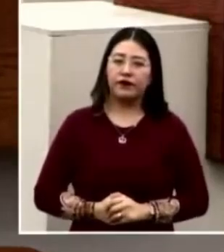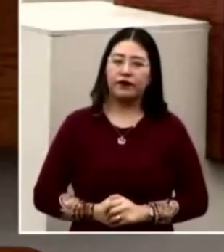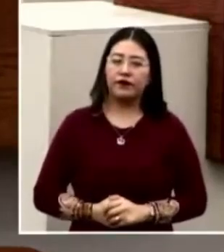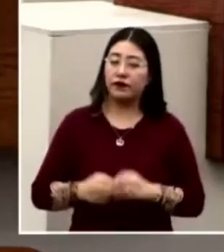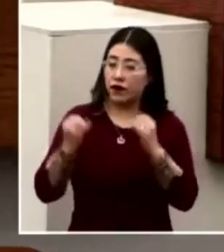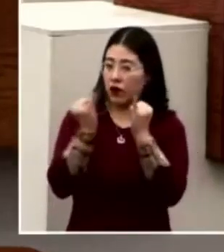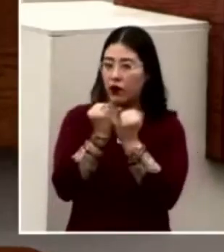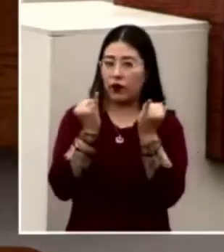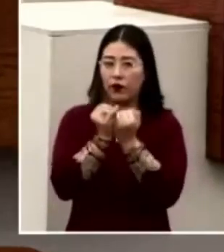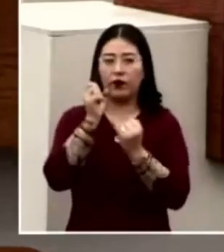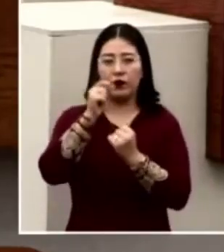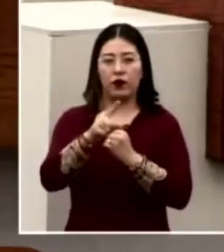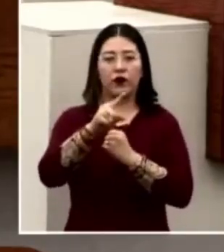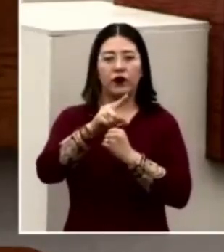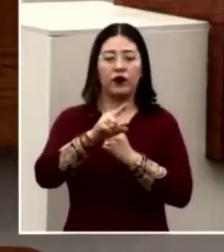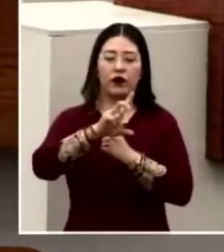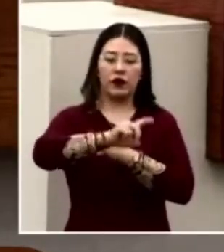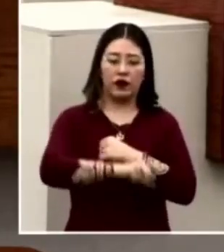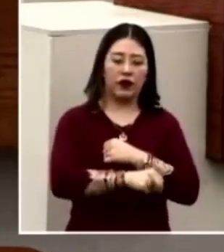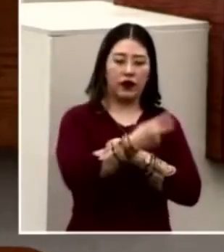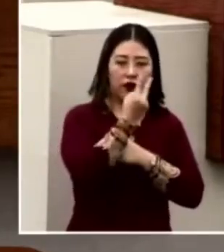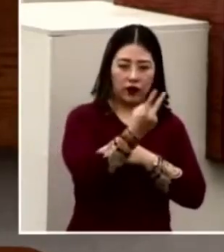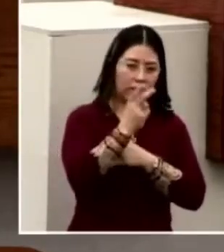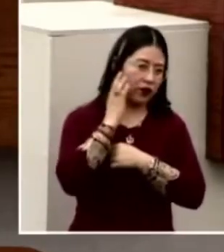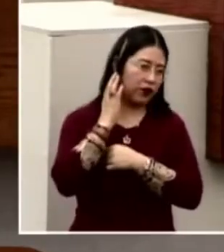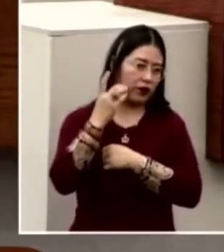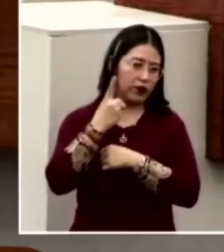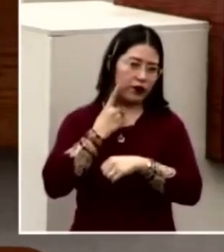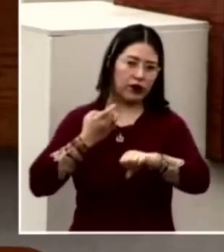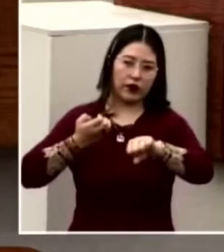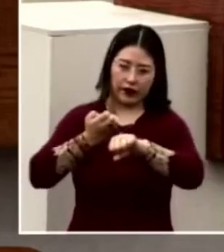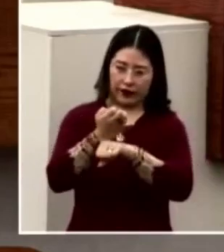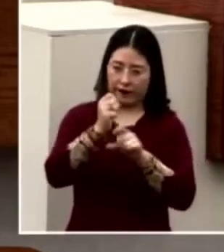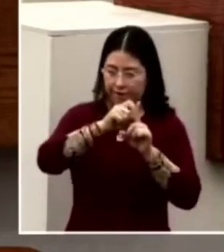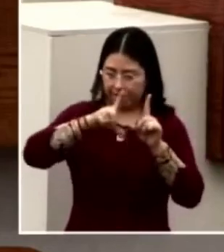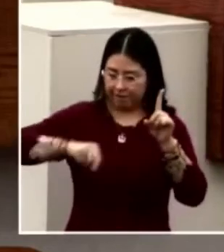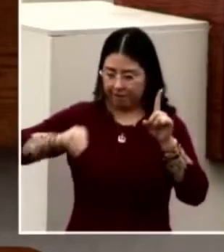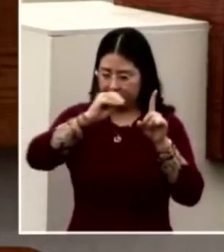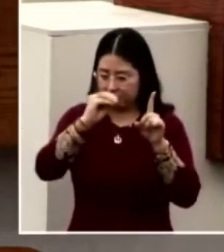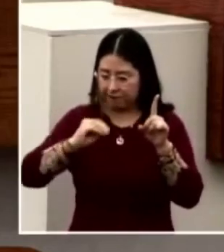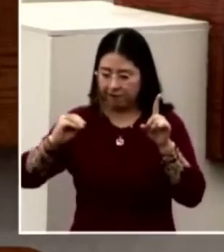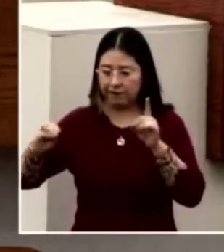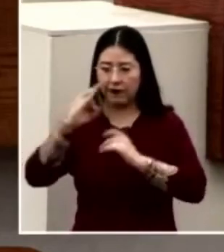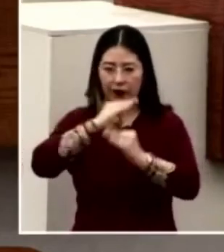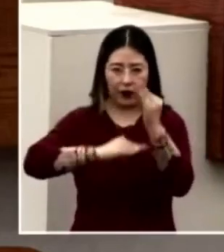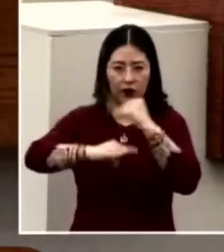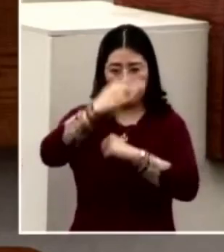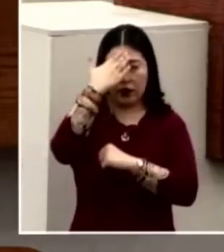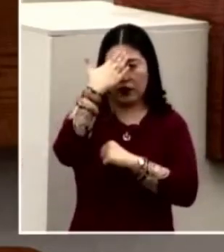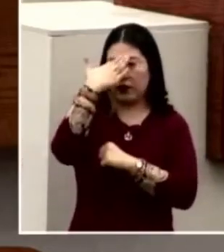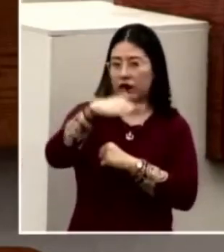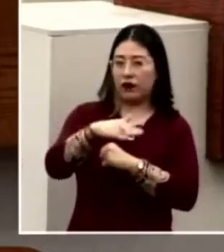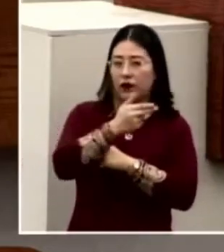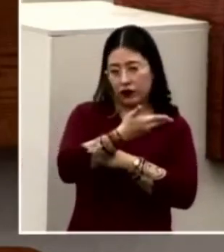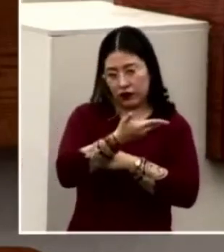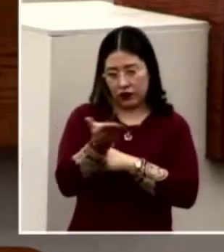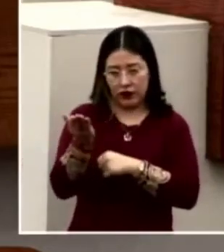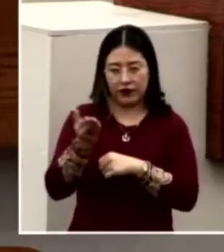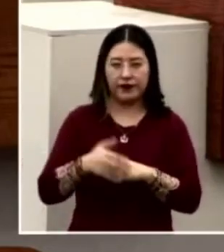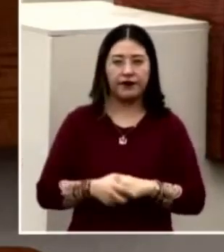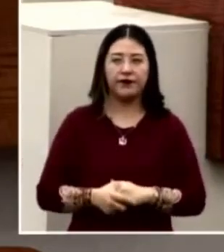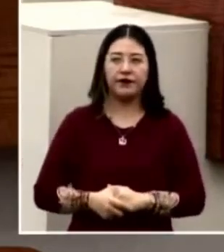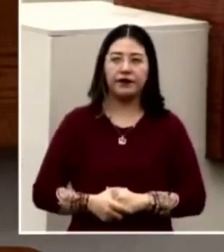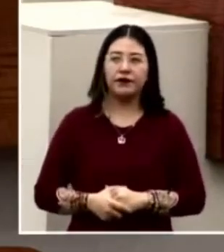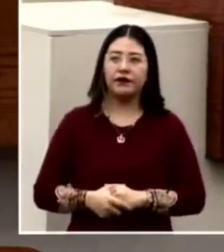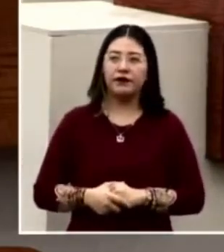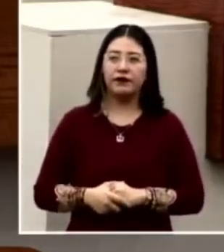las legislaturas de los 32 estados de la Federación. Y ustedes son probablemente,